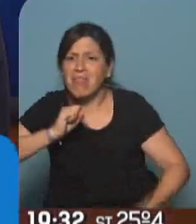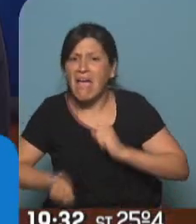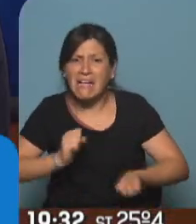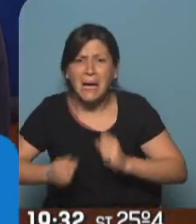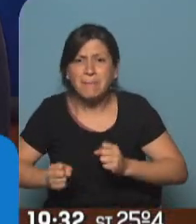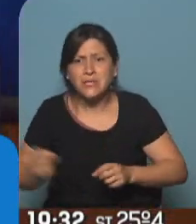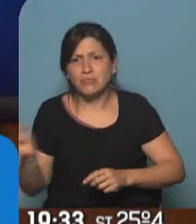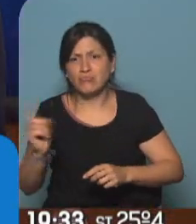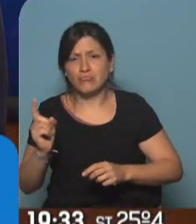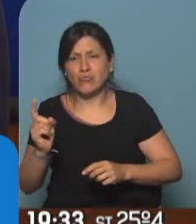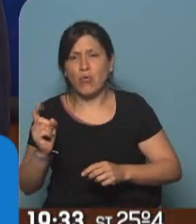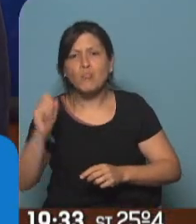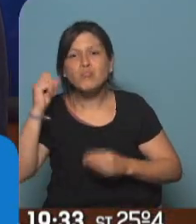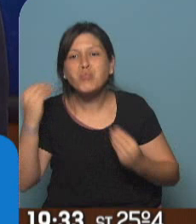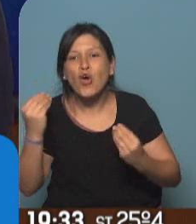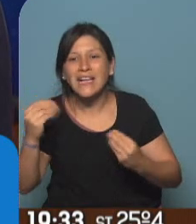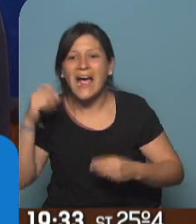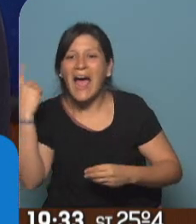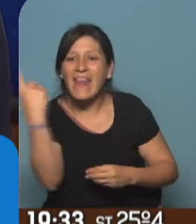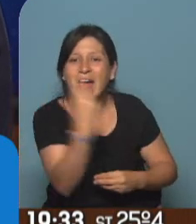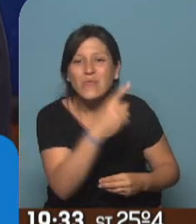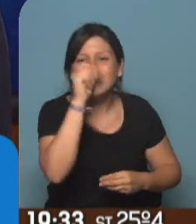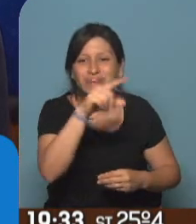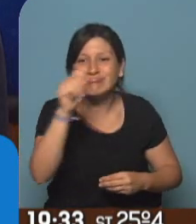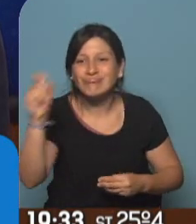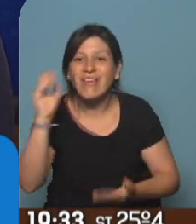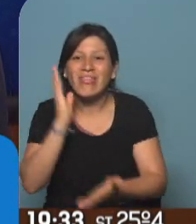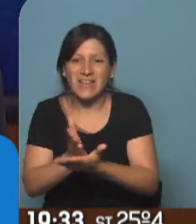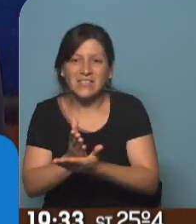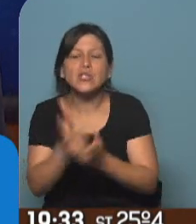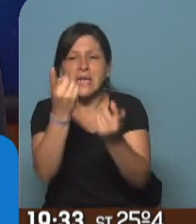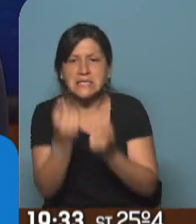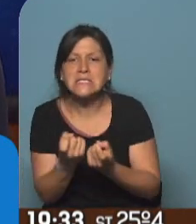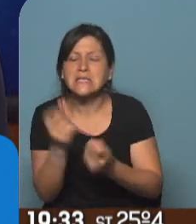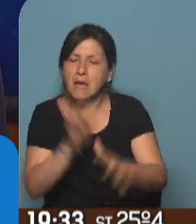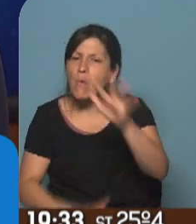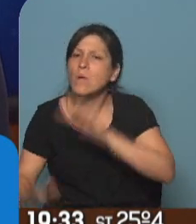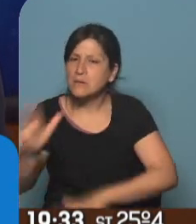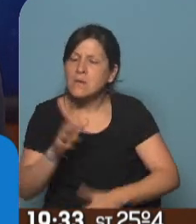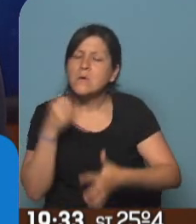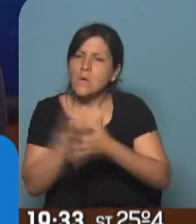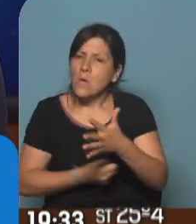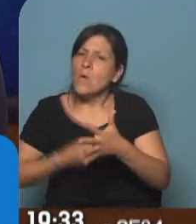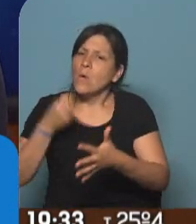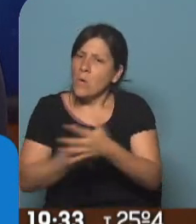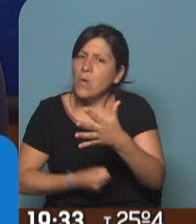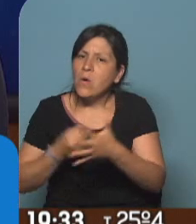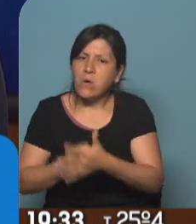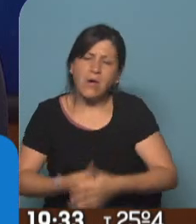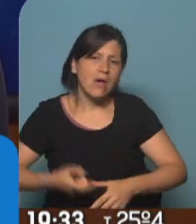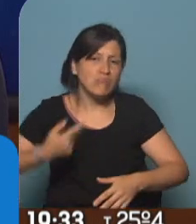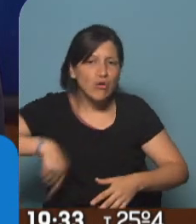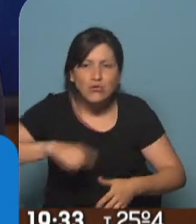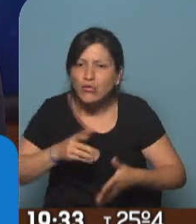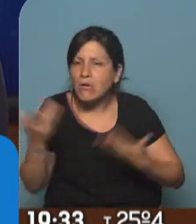todos tengamos el mismo derecho ahora no vamos a caber entonces tenemos que organizarnos nos cuesta mucho porque somos bastantes organizados